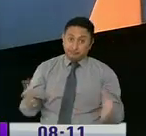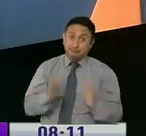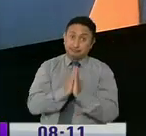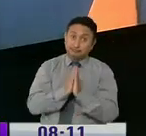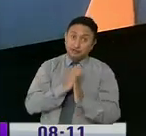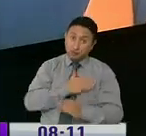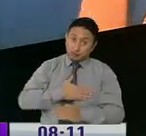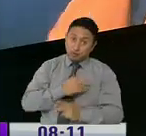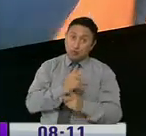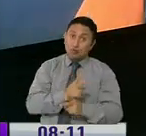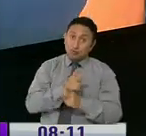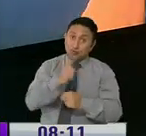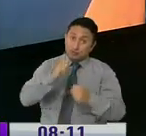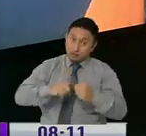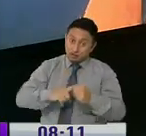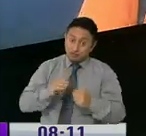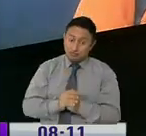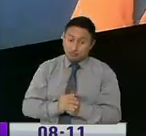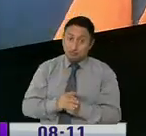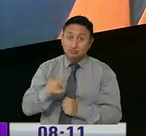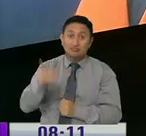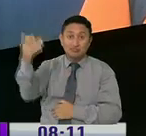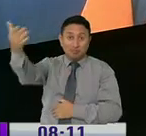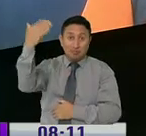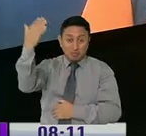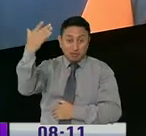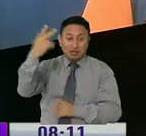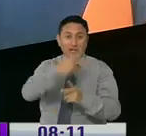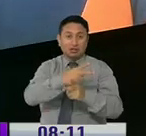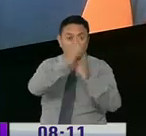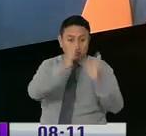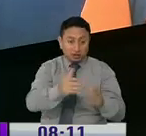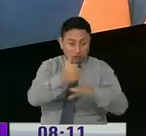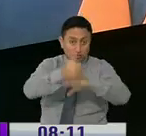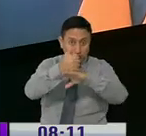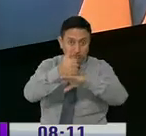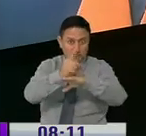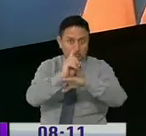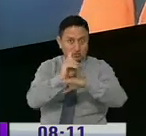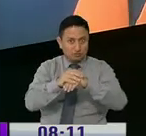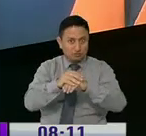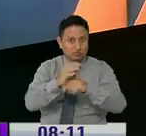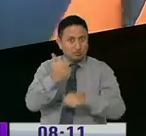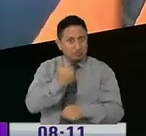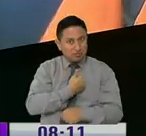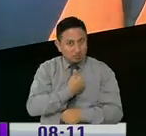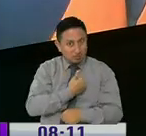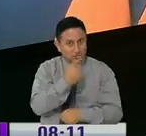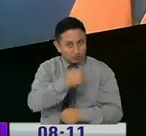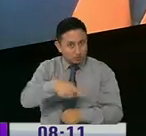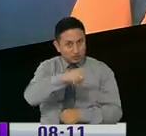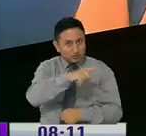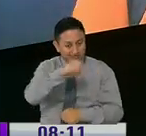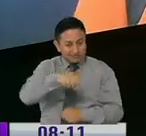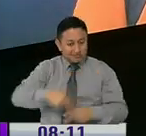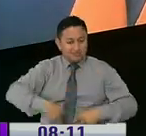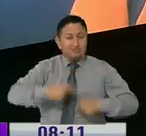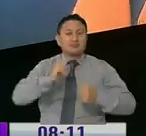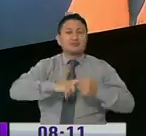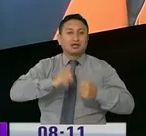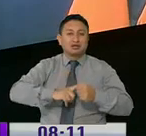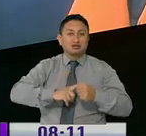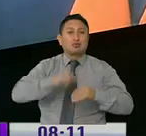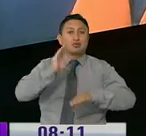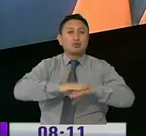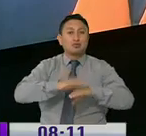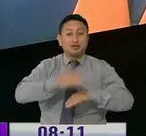también, vecinos. No solamente hay que cargarse al alcalde, a los ediles, a las autoridades. Nosotros somos los que vivimos en Quito y somos los